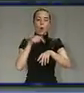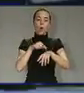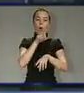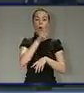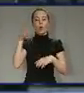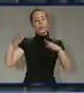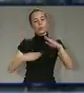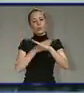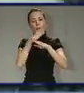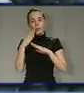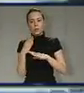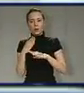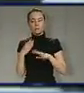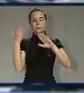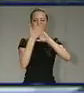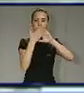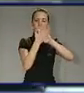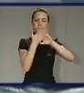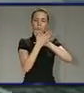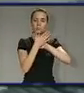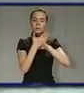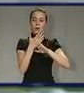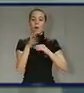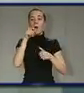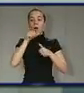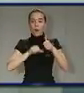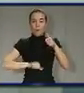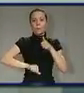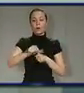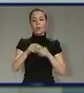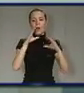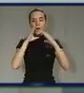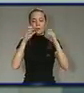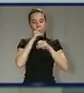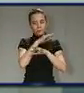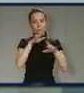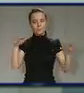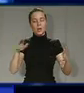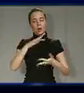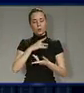...llegarán con los boletines horarios... ...ahora más que nunca la actualidad cercana... ...es también la que más se entiende.